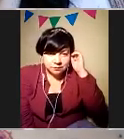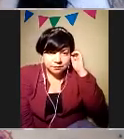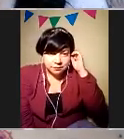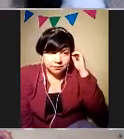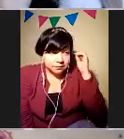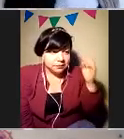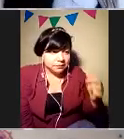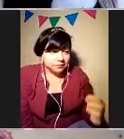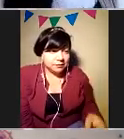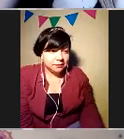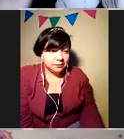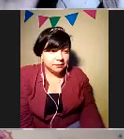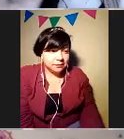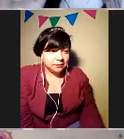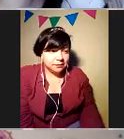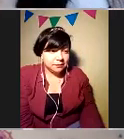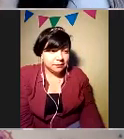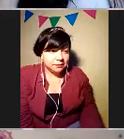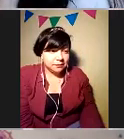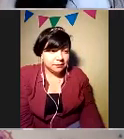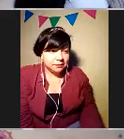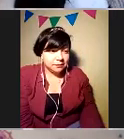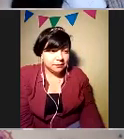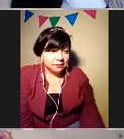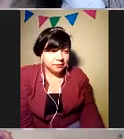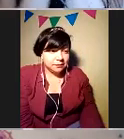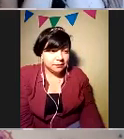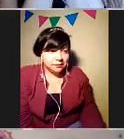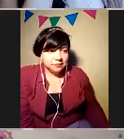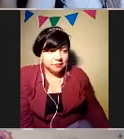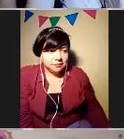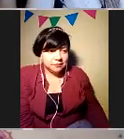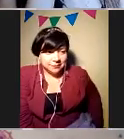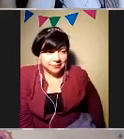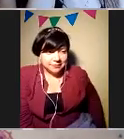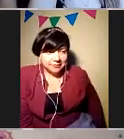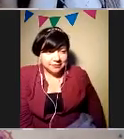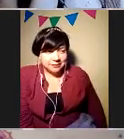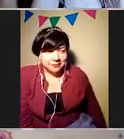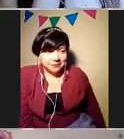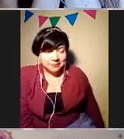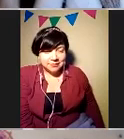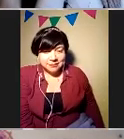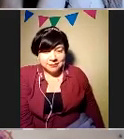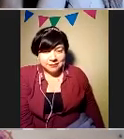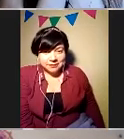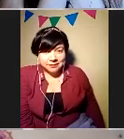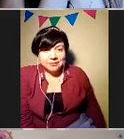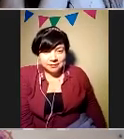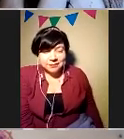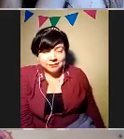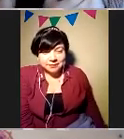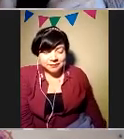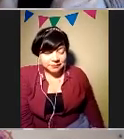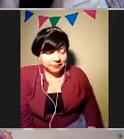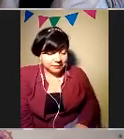Tengo un pequeño detalle de desfase con los audios, pero bueno, comentando lo que decía Belén, y que también tiene